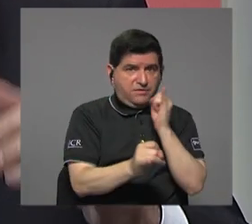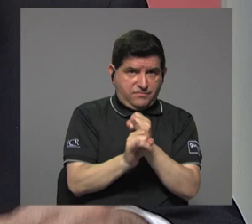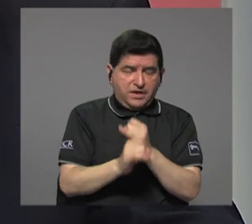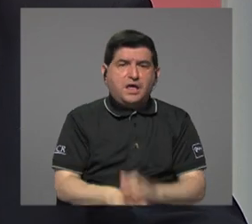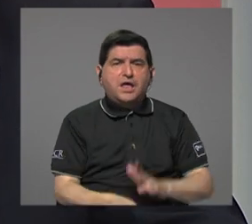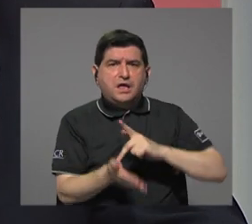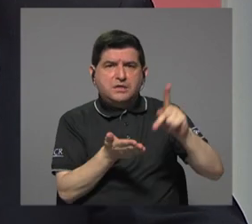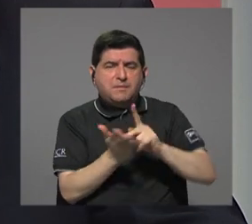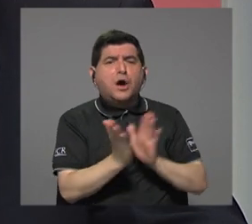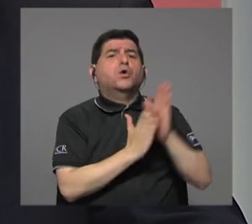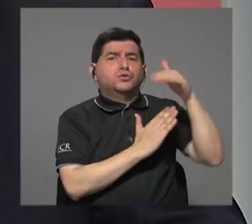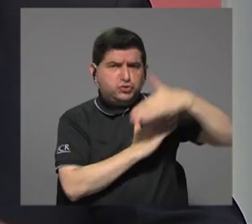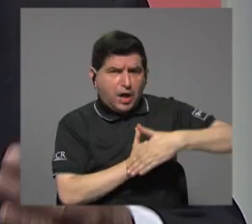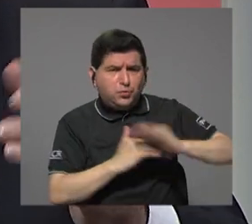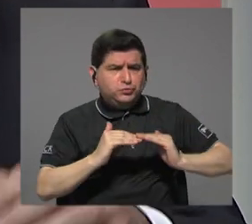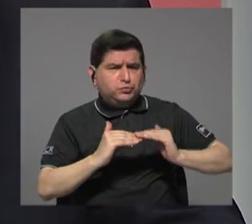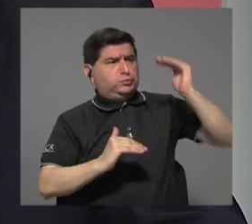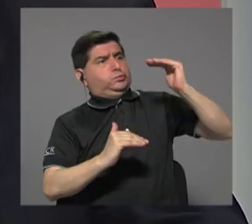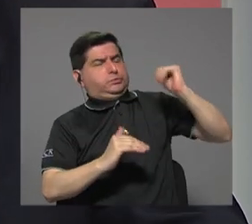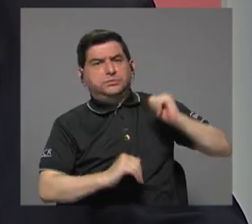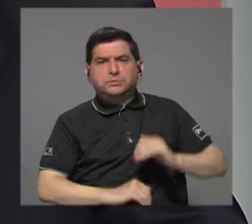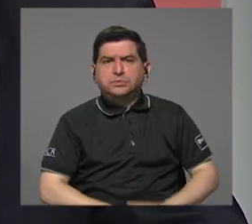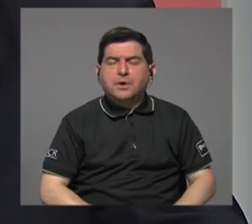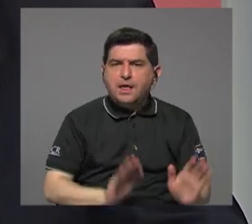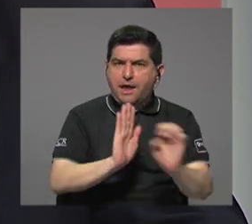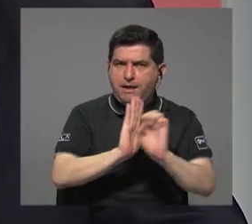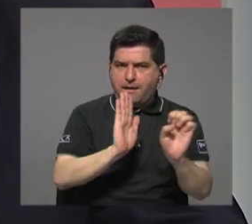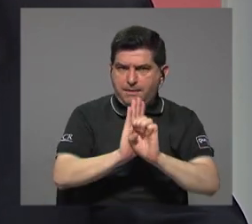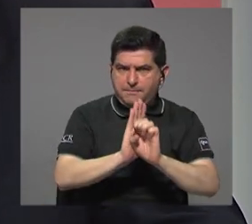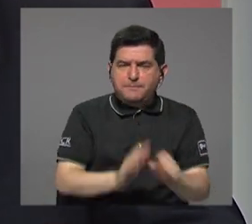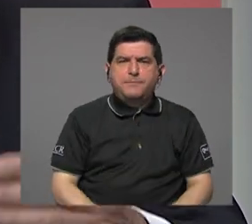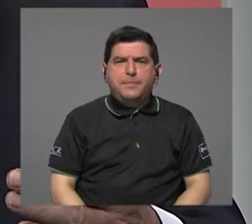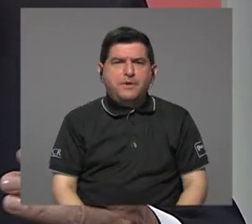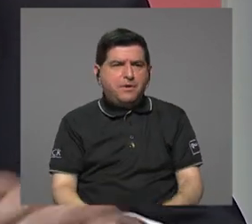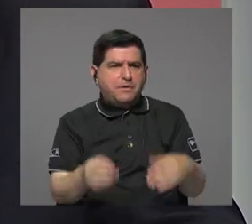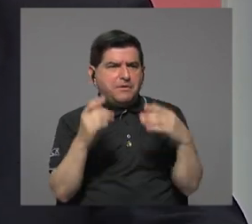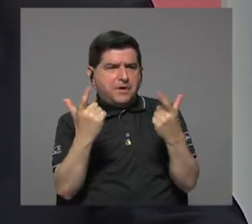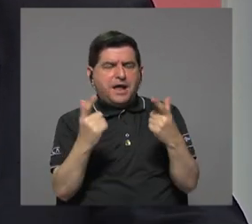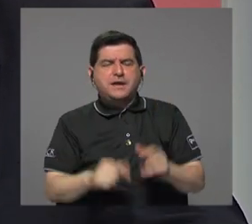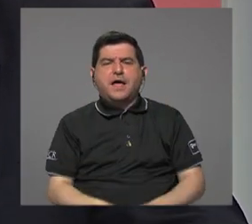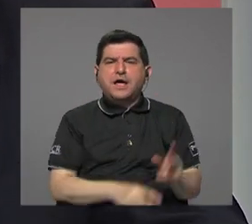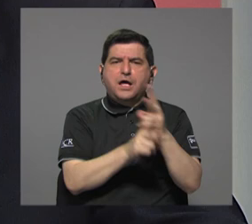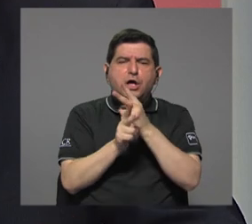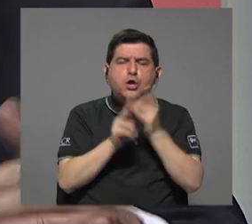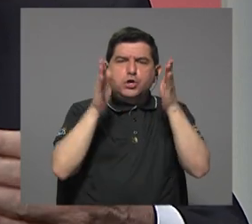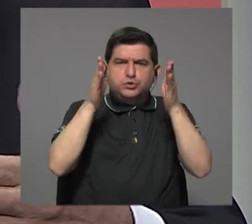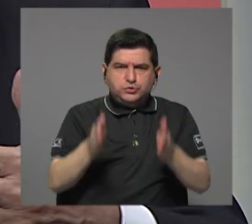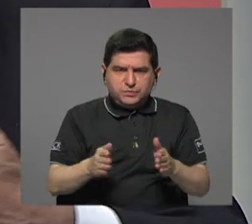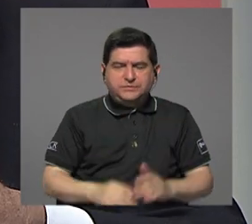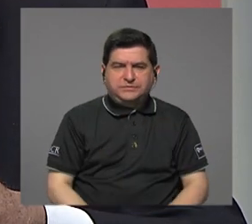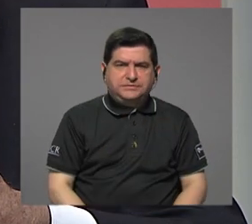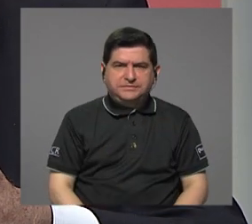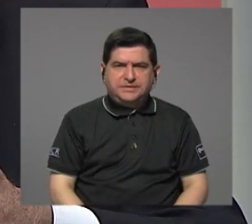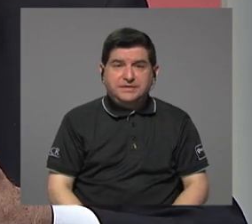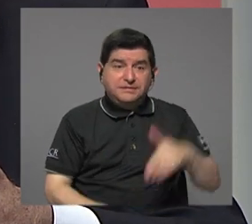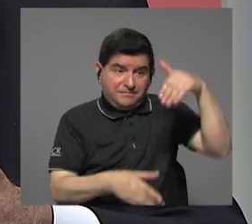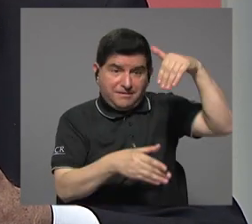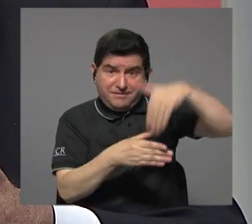salarios abusivamente altos por ejemplo lo que gana un superintendente de